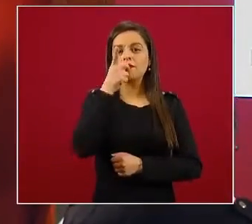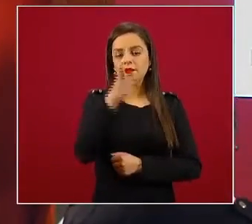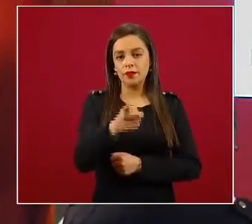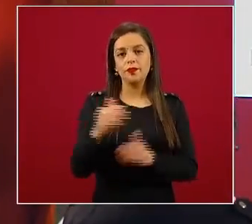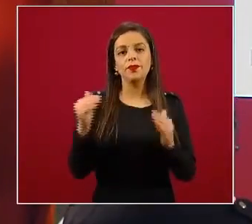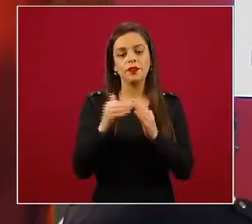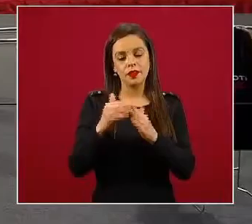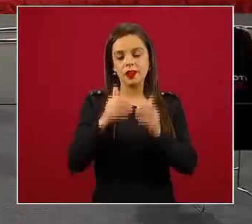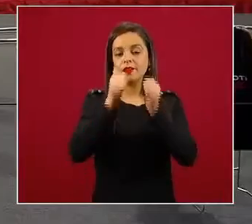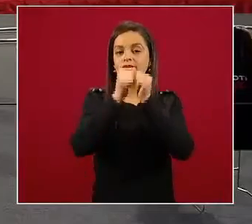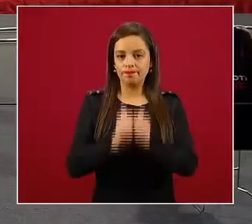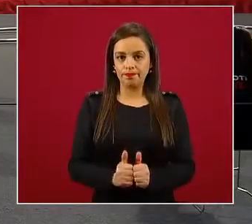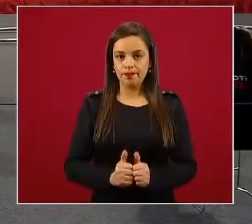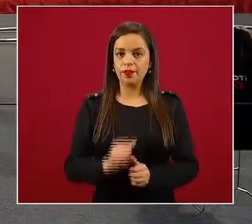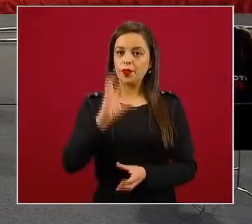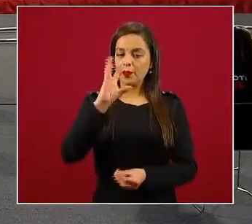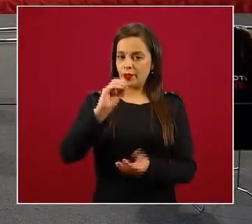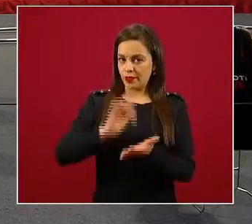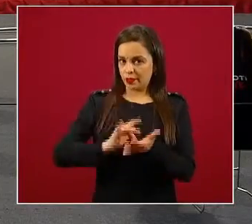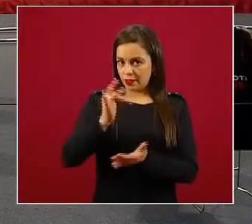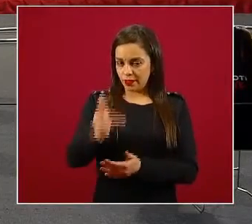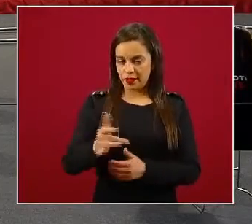casa. Muchas gracias.